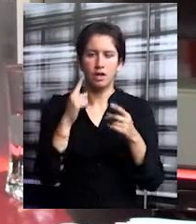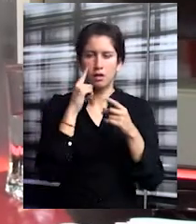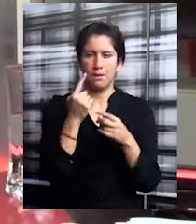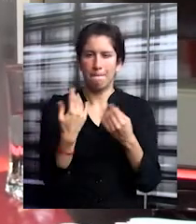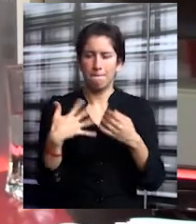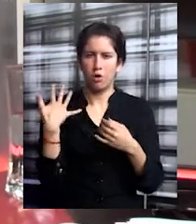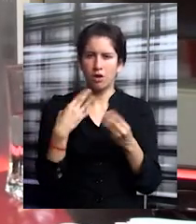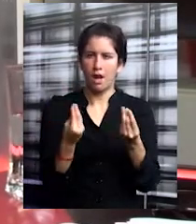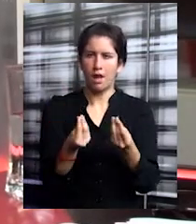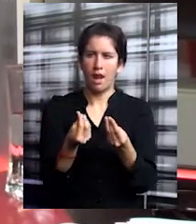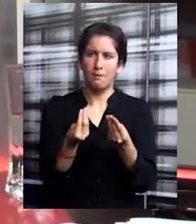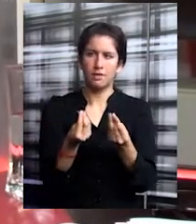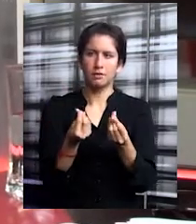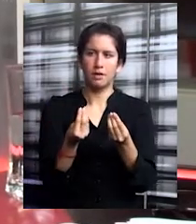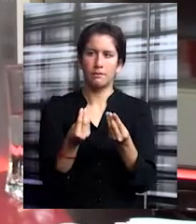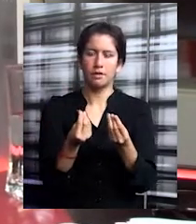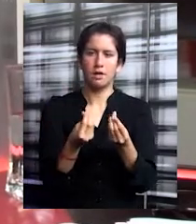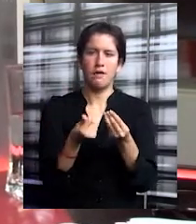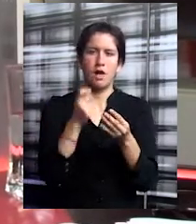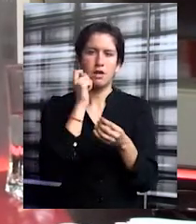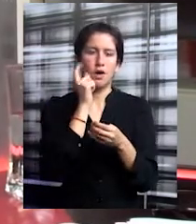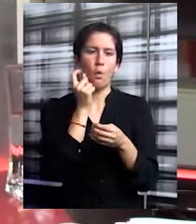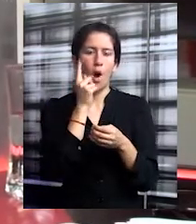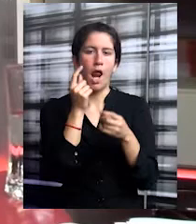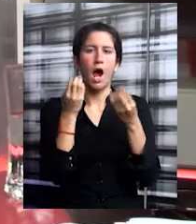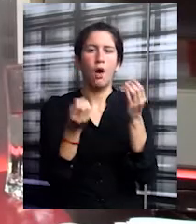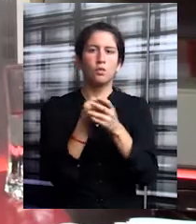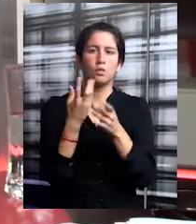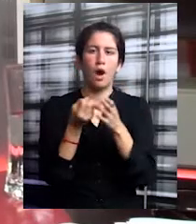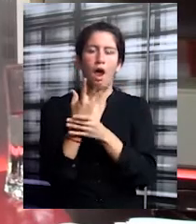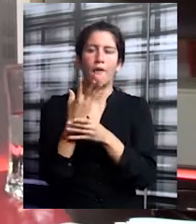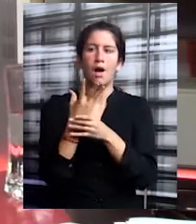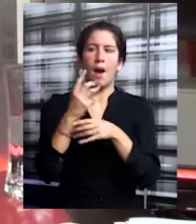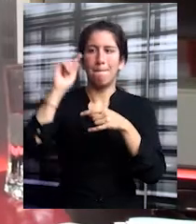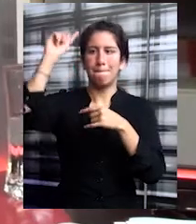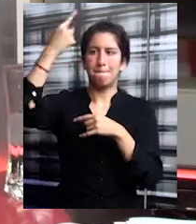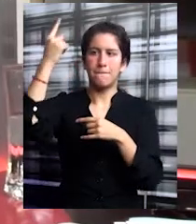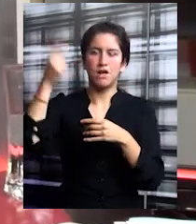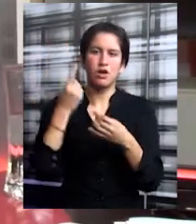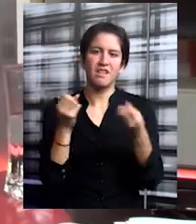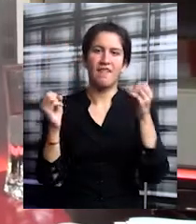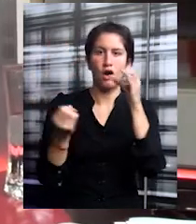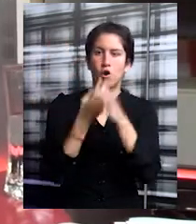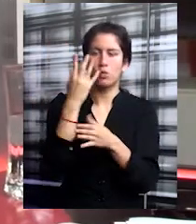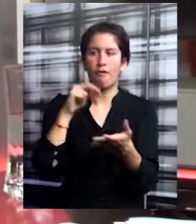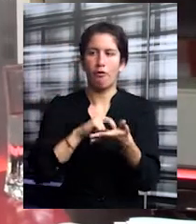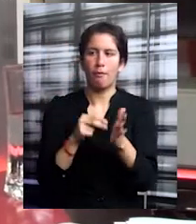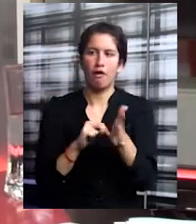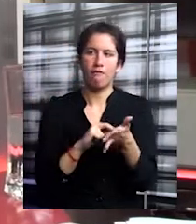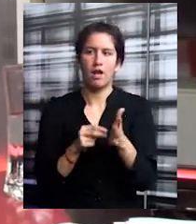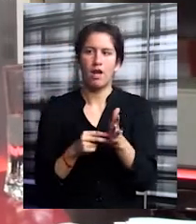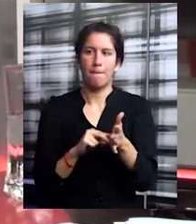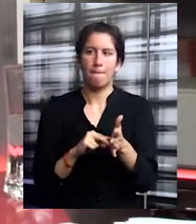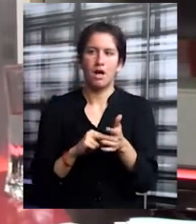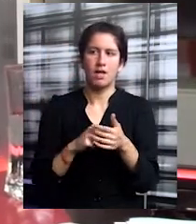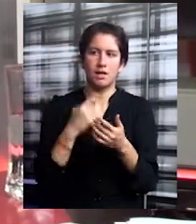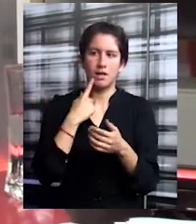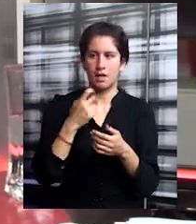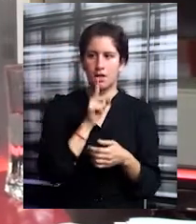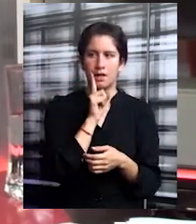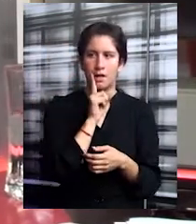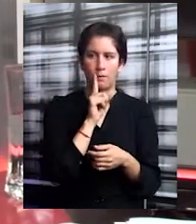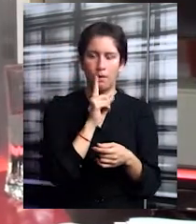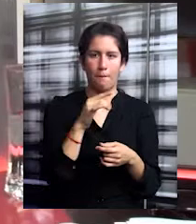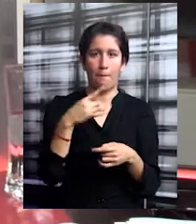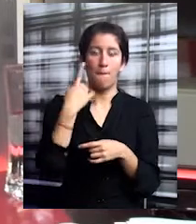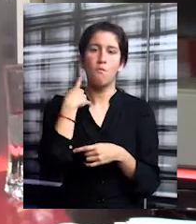nuevas prioridades que va a tener el Estado respecto de los nuevos problemas que tenemos. Porque hasta el momento el Estado solo se preocupa de garantizar